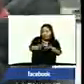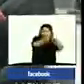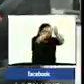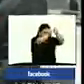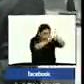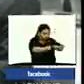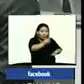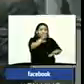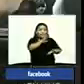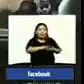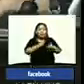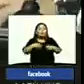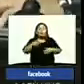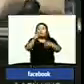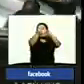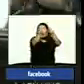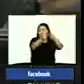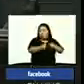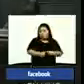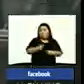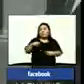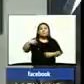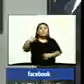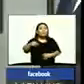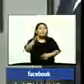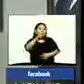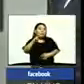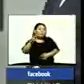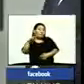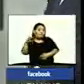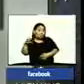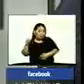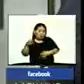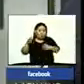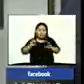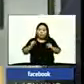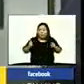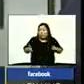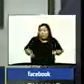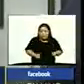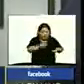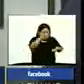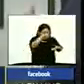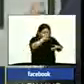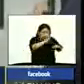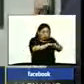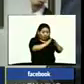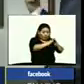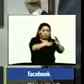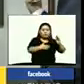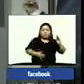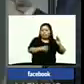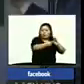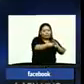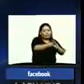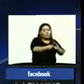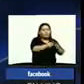del Presupuesto General de la Nación para 2020. Gobierno eliminó los gastos reservados de presidencia.